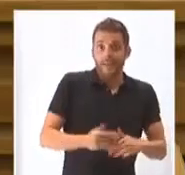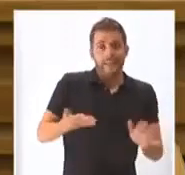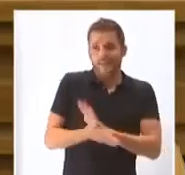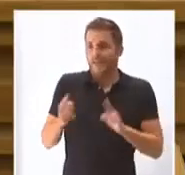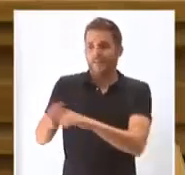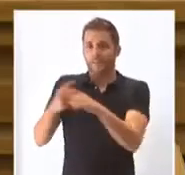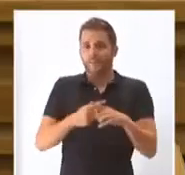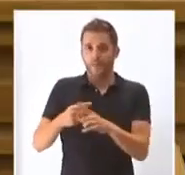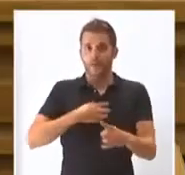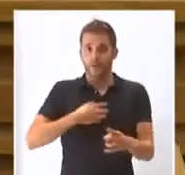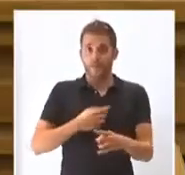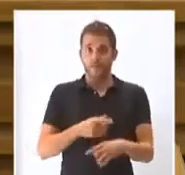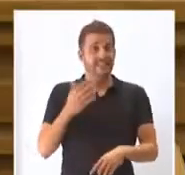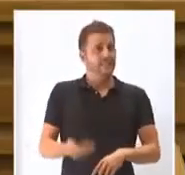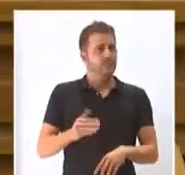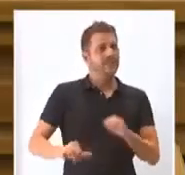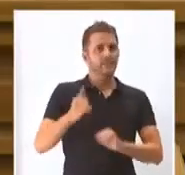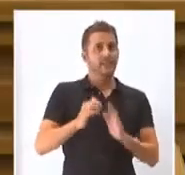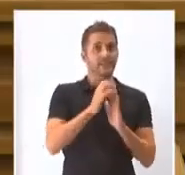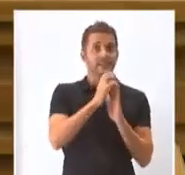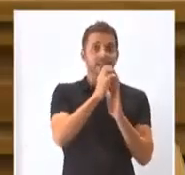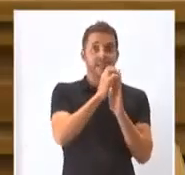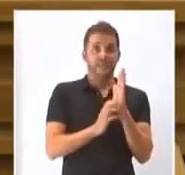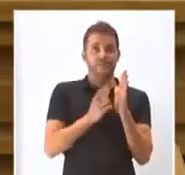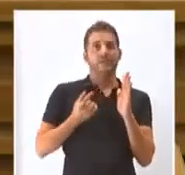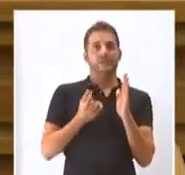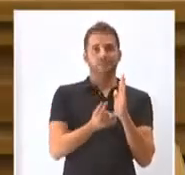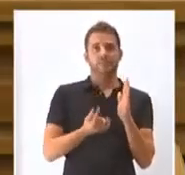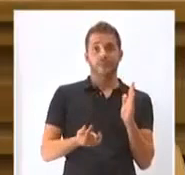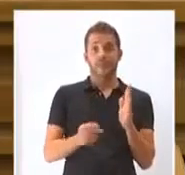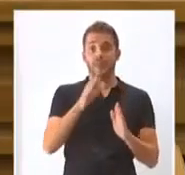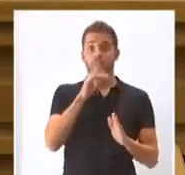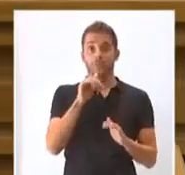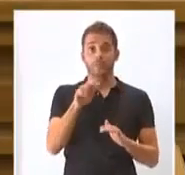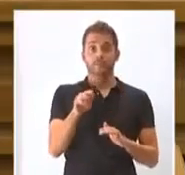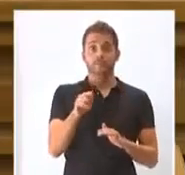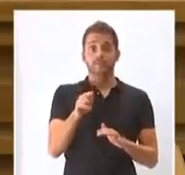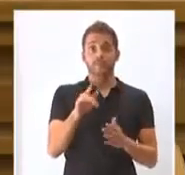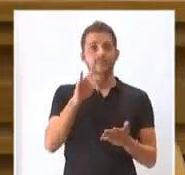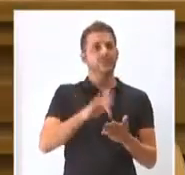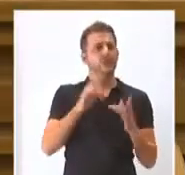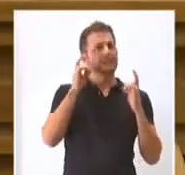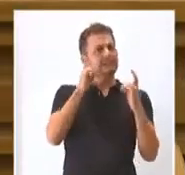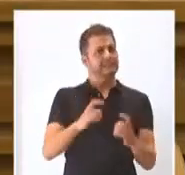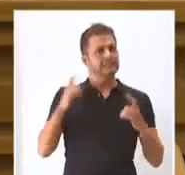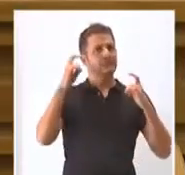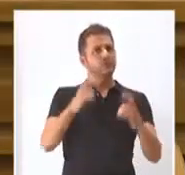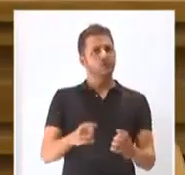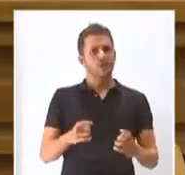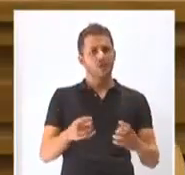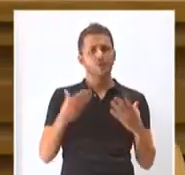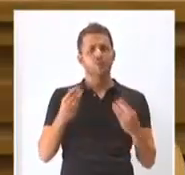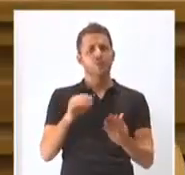importante son con las deducciones fiscales como competerán porque significa poco comparado con el enorme el enorme esfuerzo que significan los